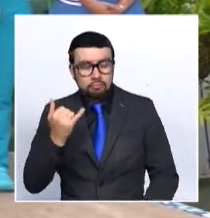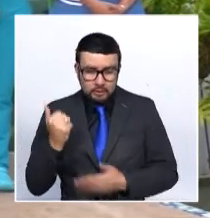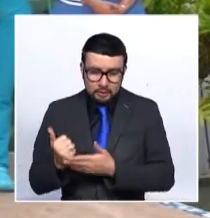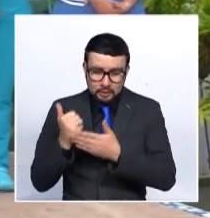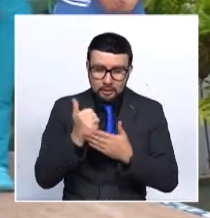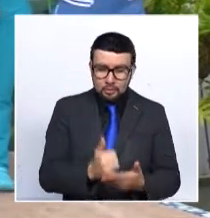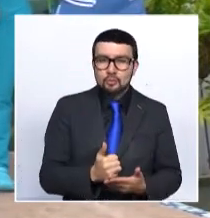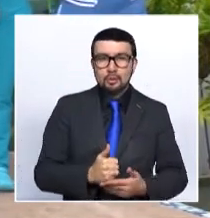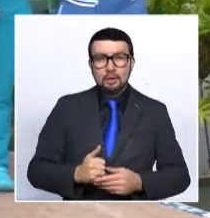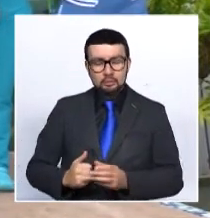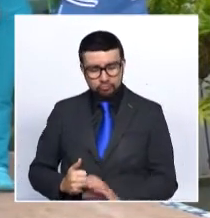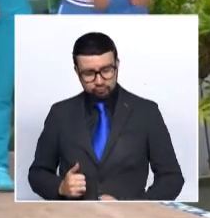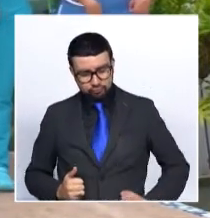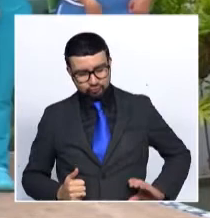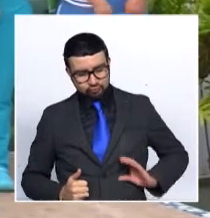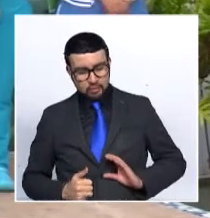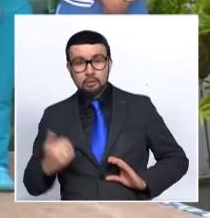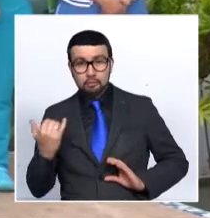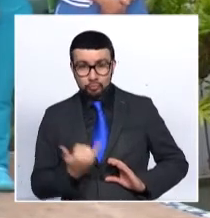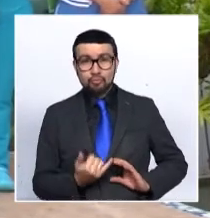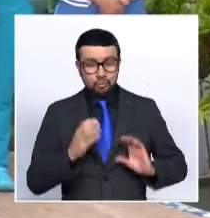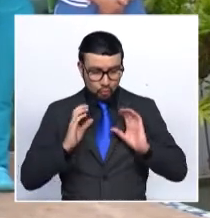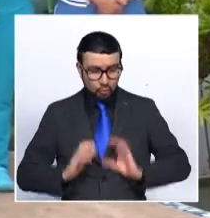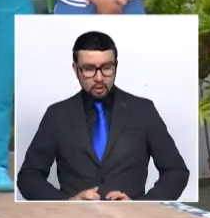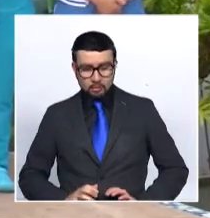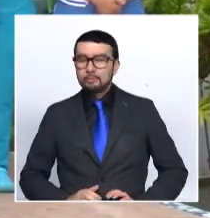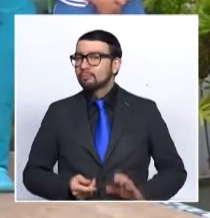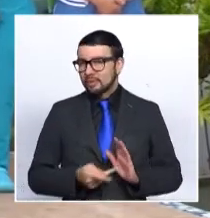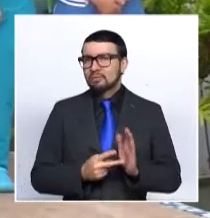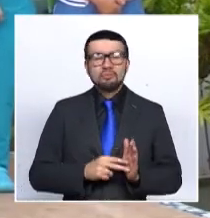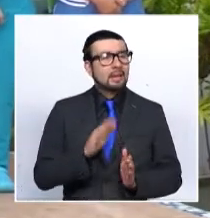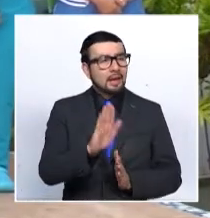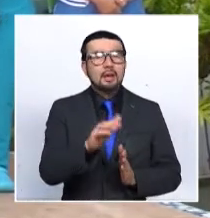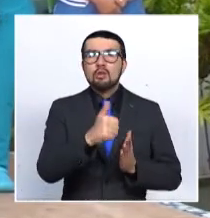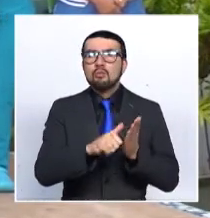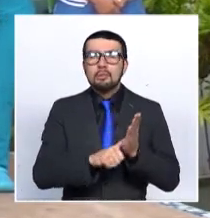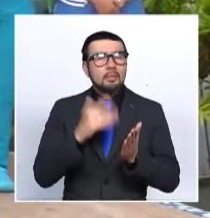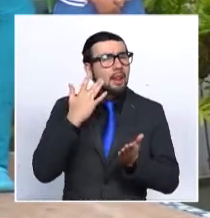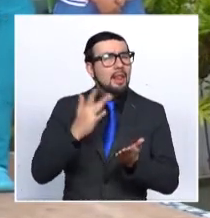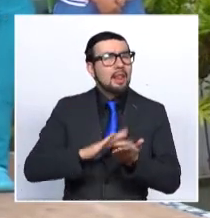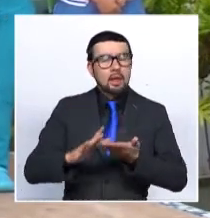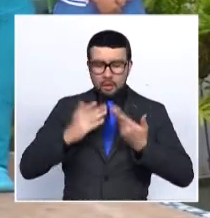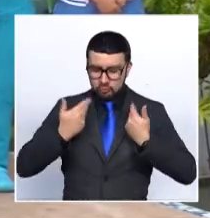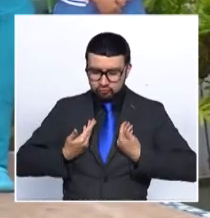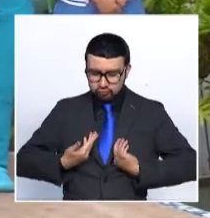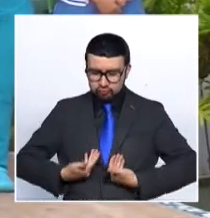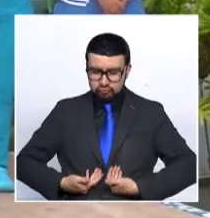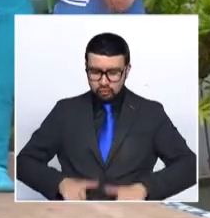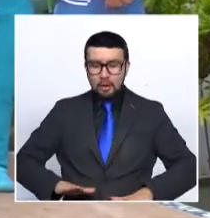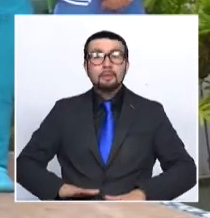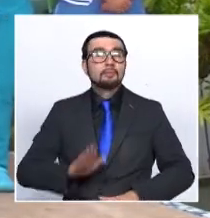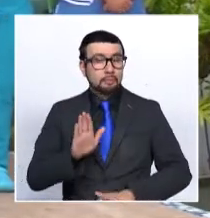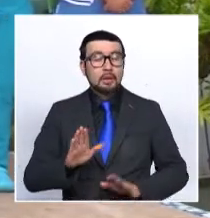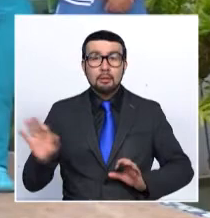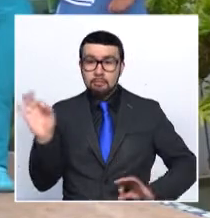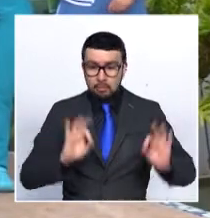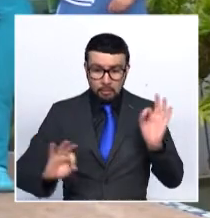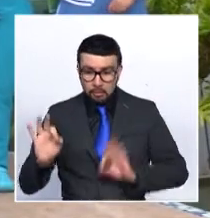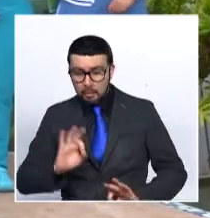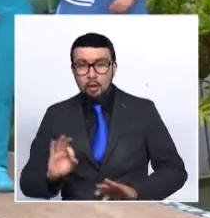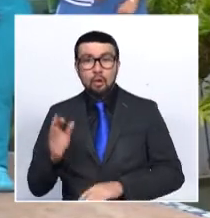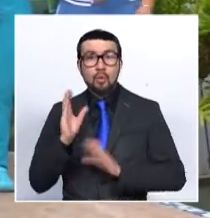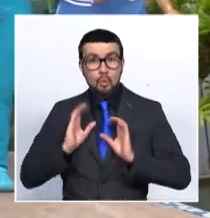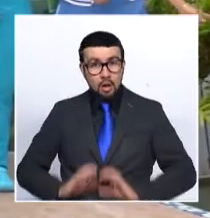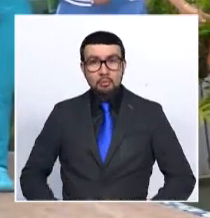el intestino grueso del paciente. Básicamente ese es el programa de limpieza o de desintoxicación que prepara el organismo para